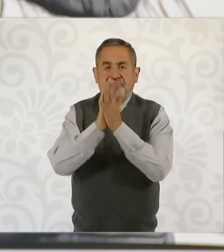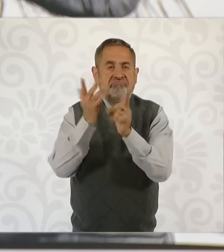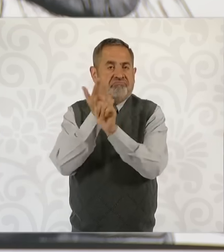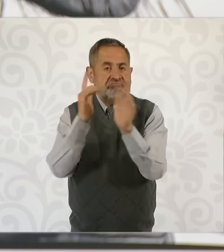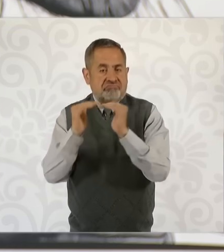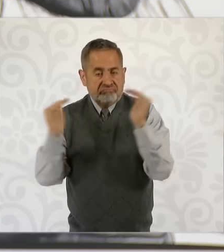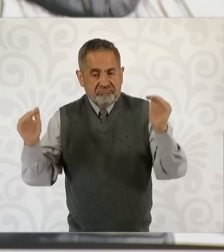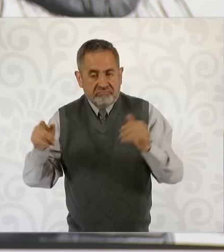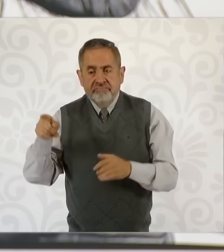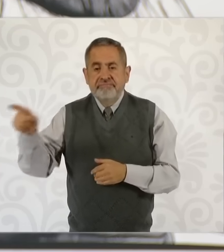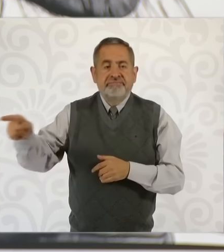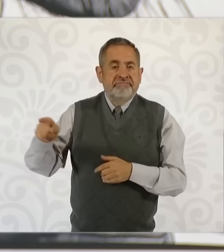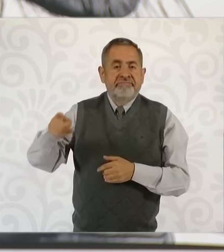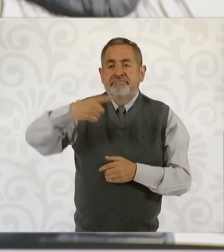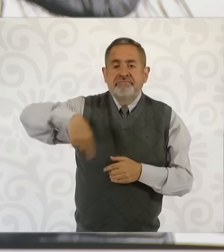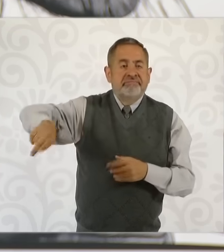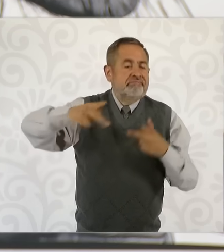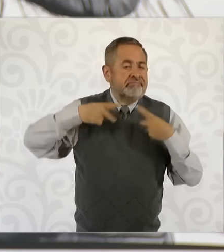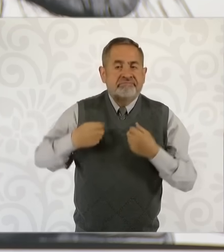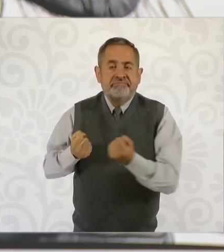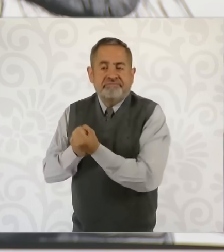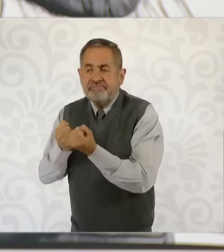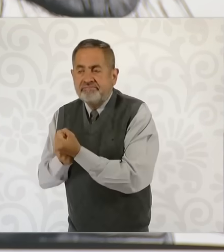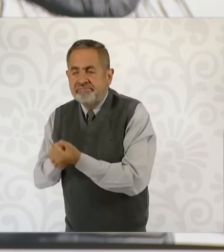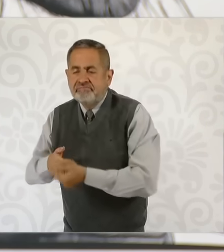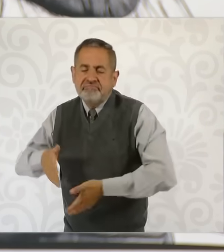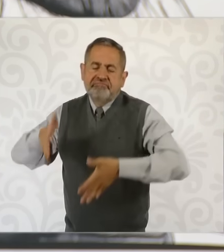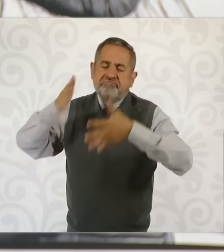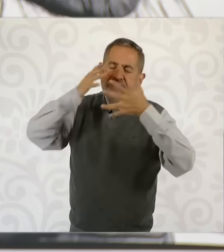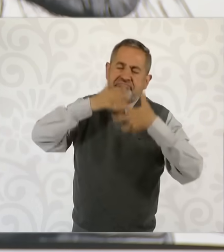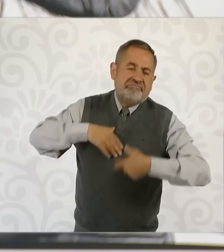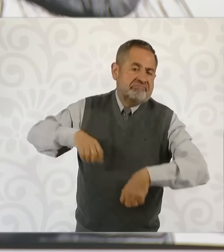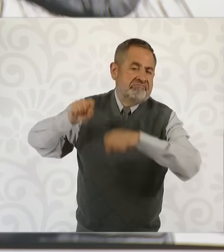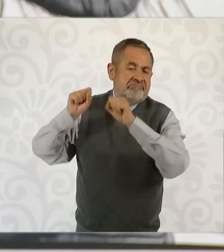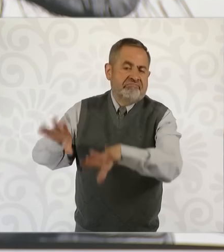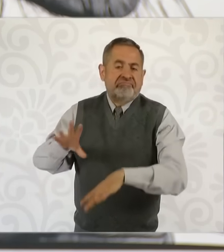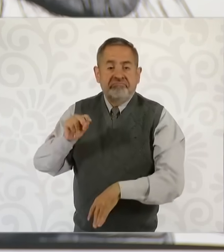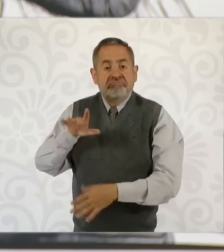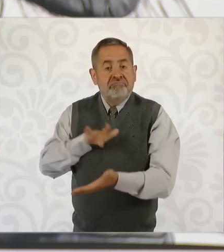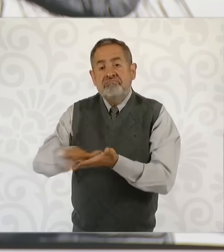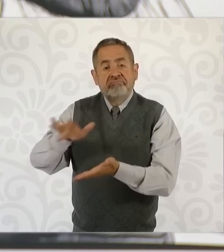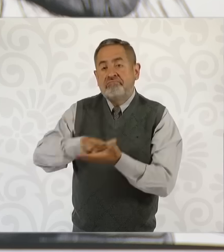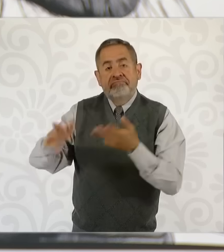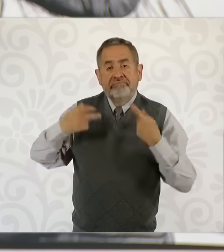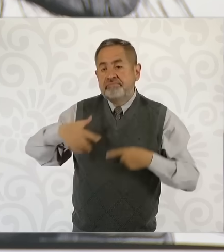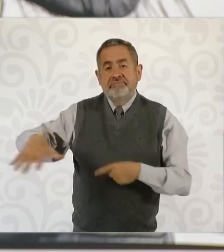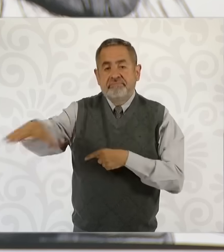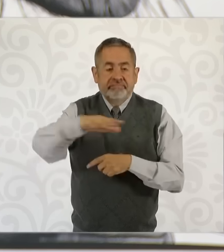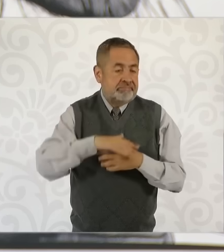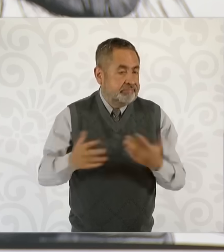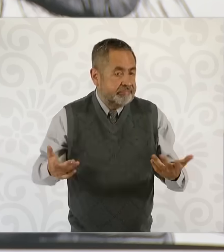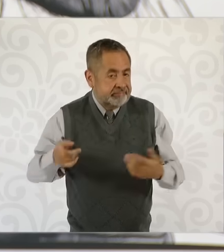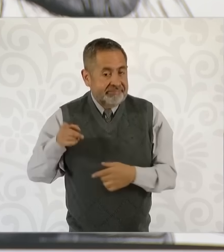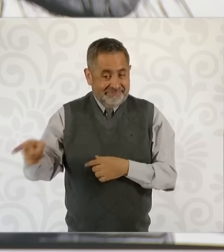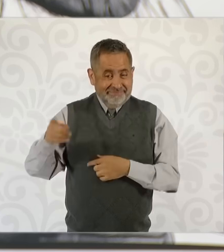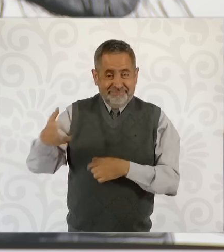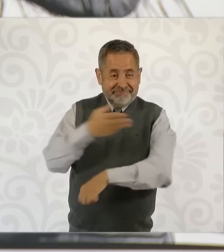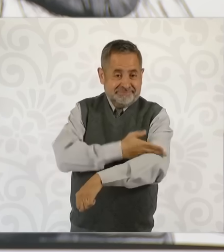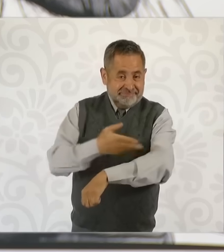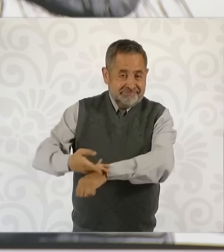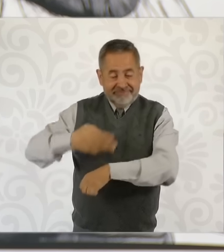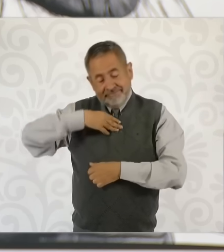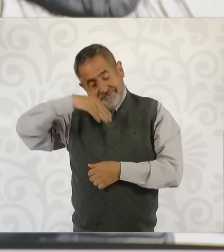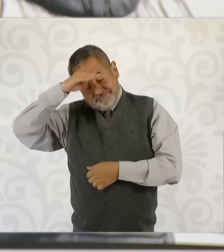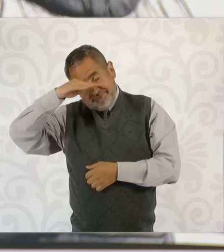apoyo popular por diversas razones, entre otras porque él pensaba que llegando, que